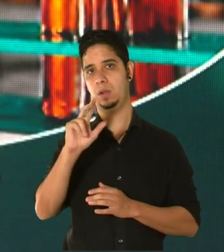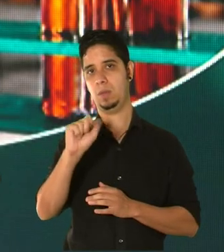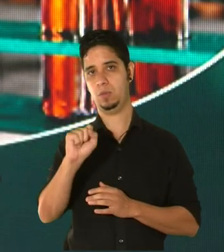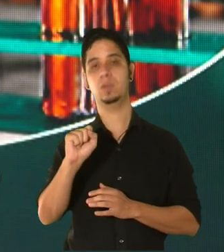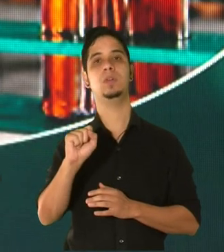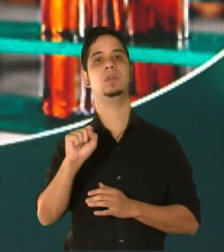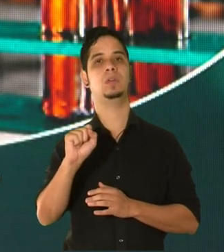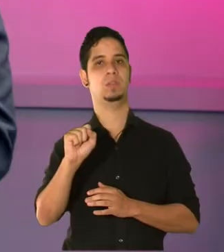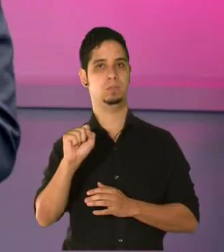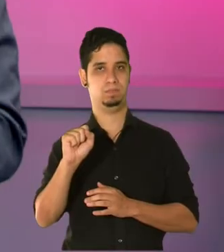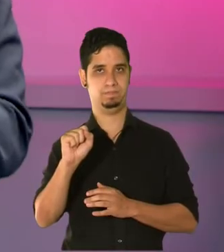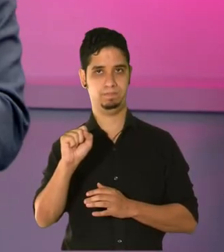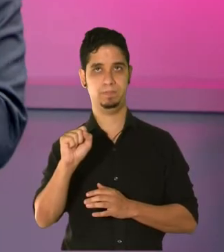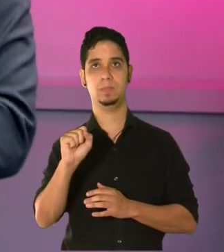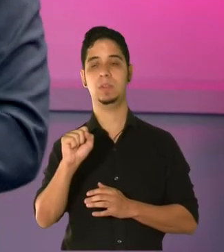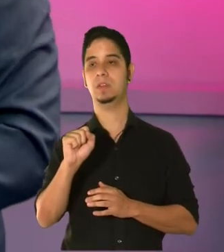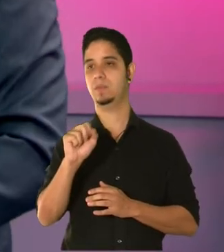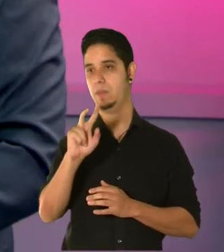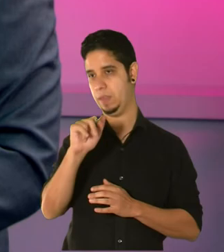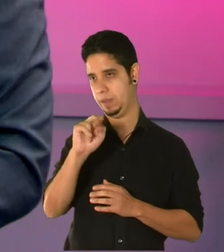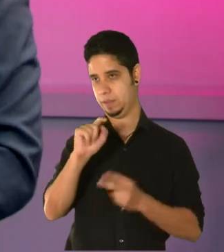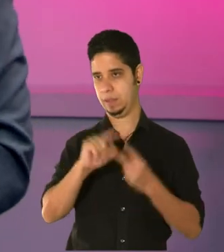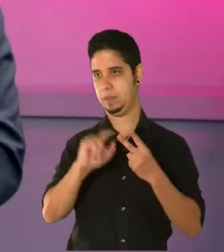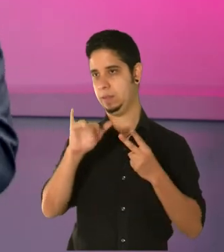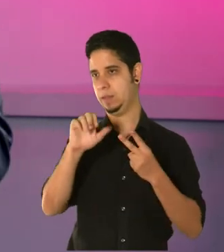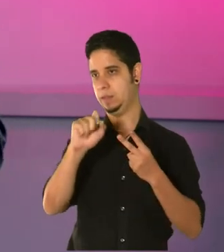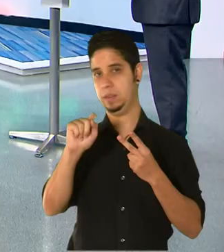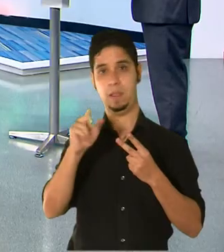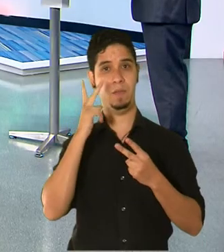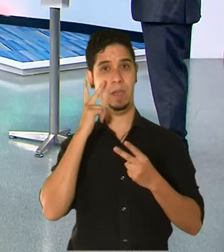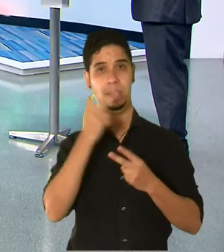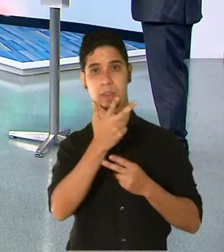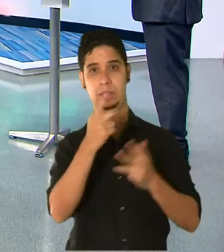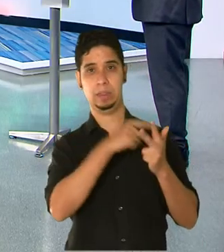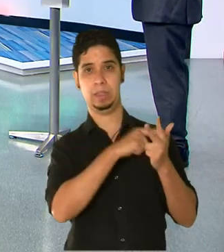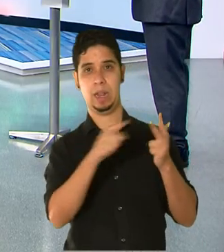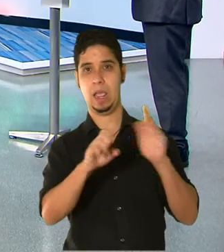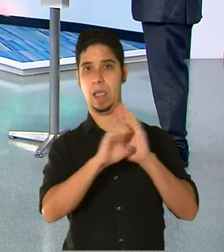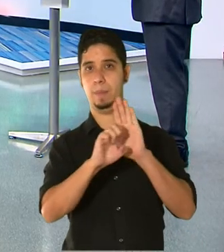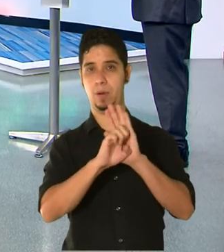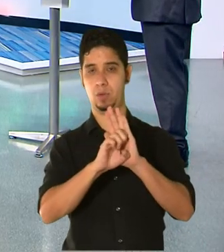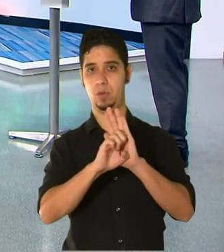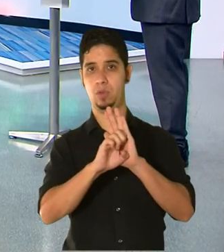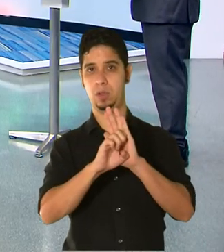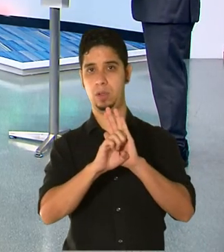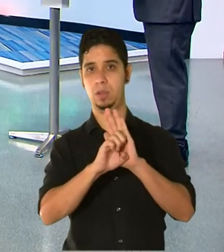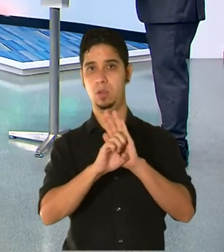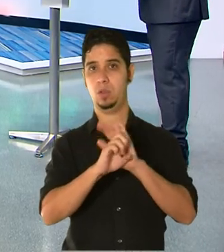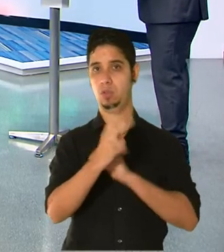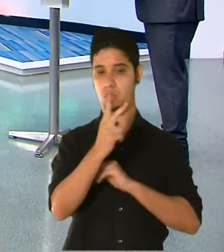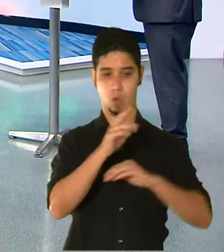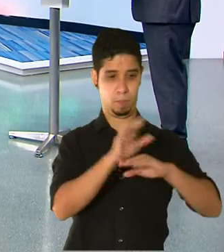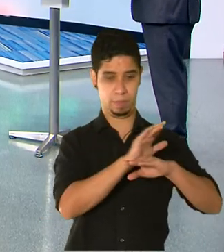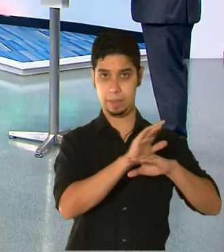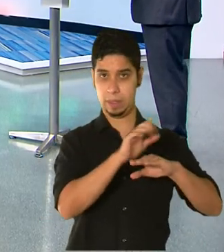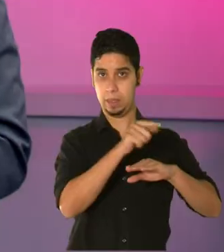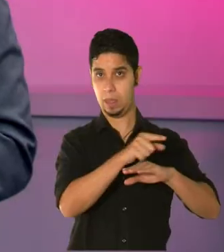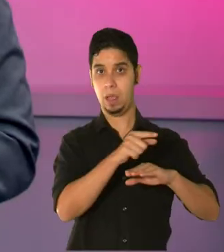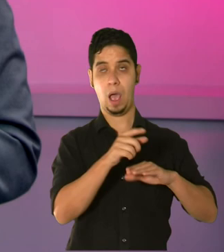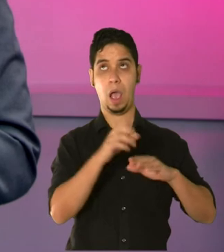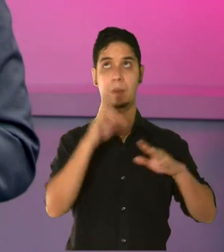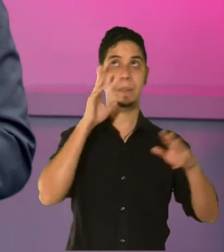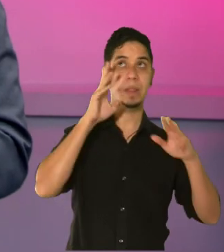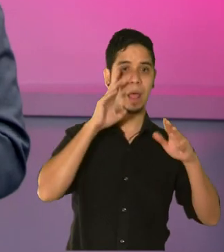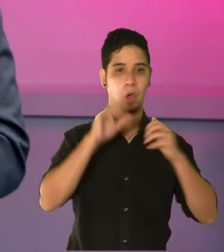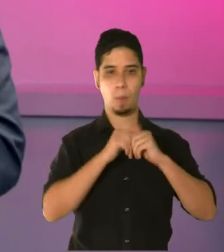aparece hablen y ya se te rodriga aquí ya tienen tres ejemplos de cómo dos en dos empresas se han reinventado en